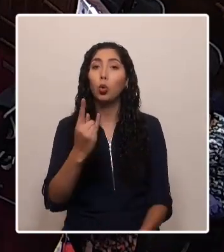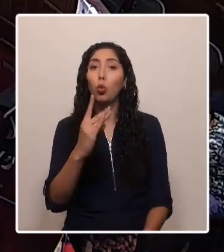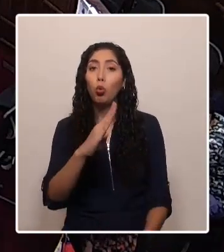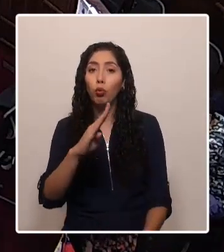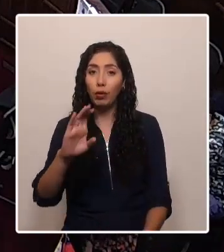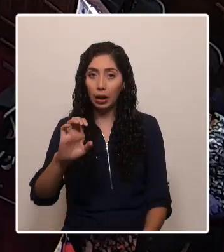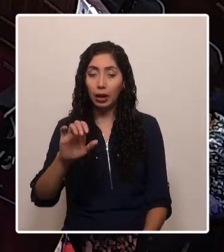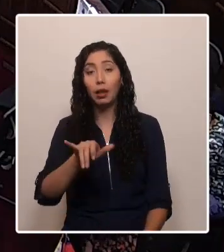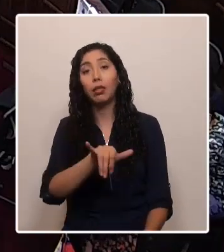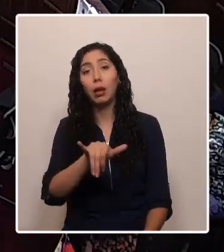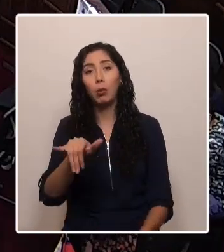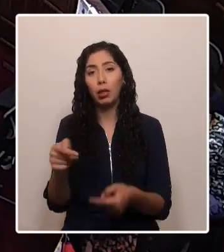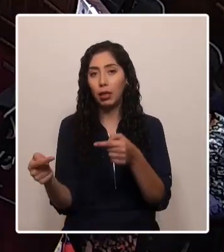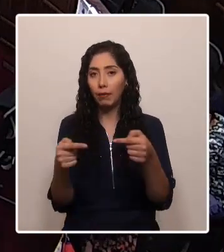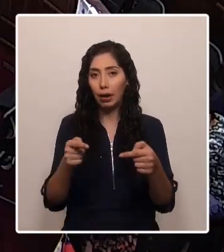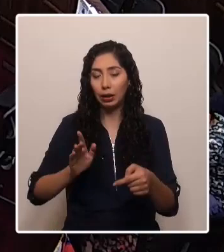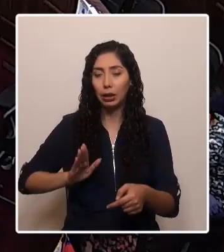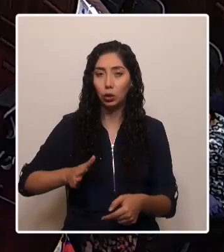asunto.